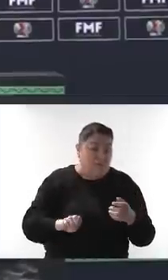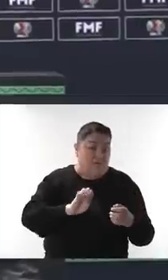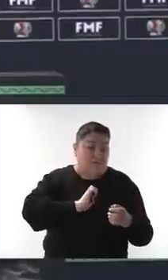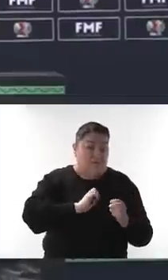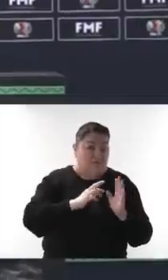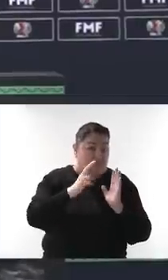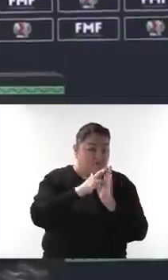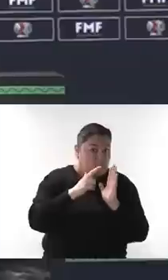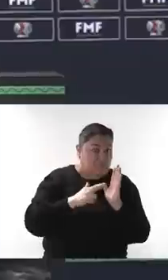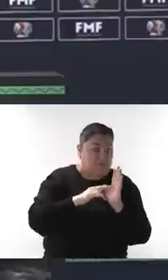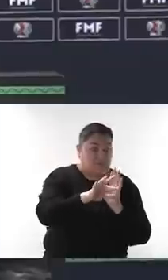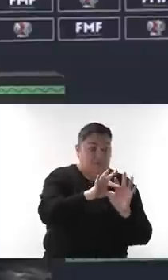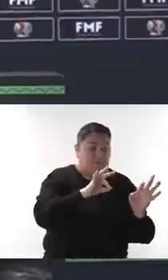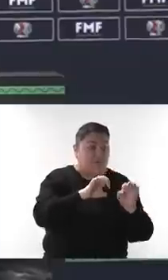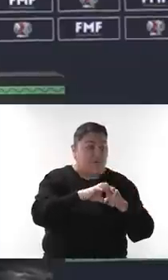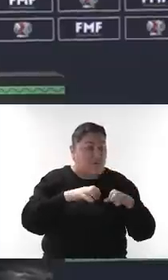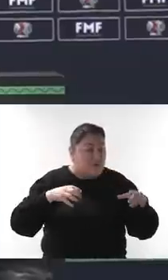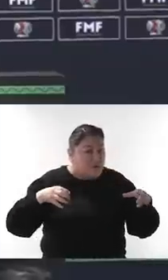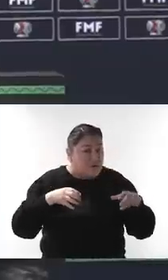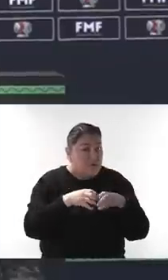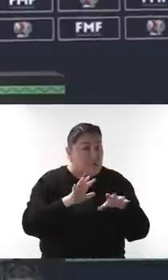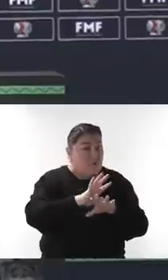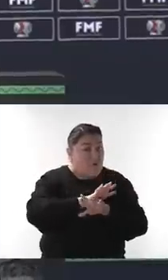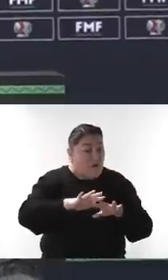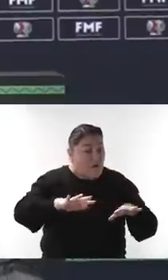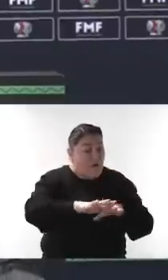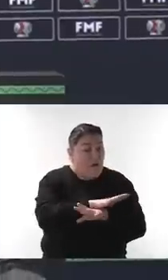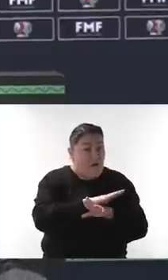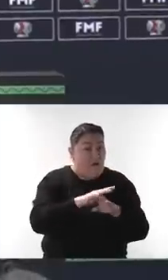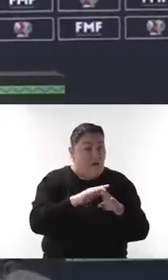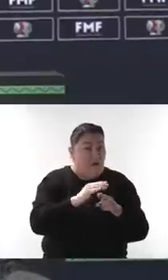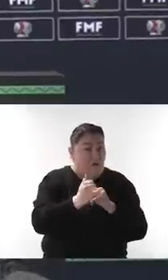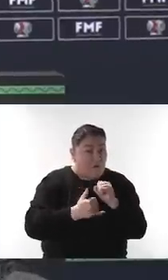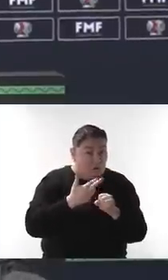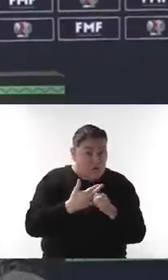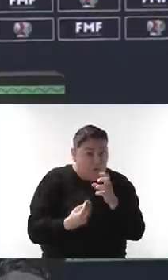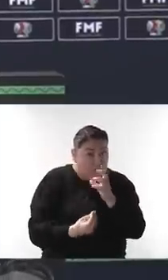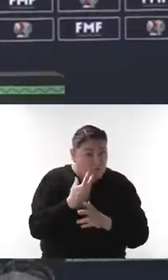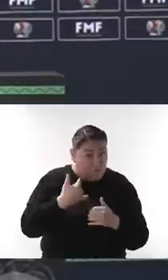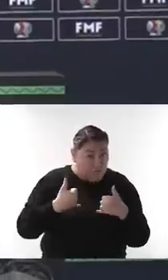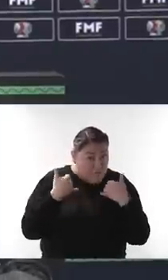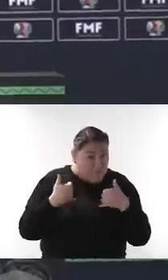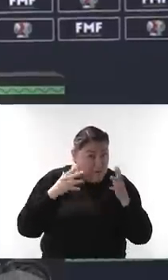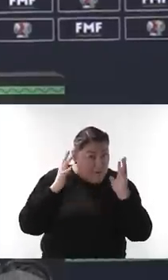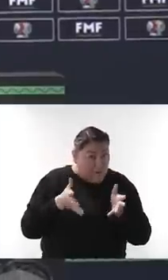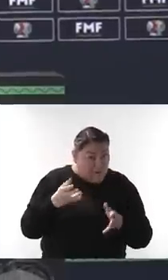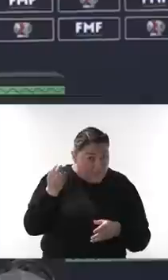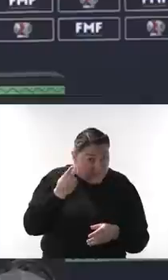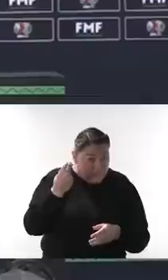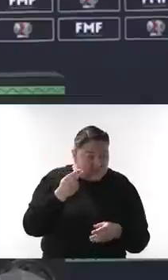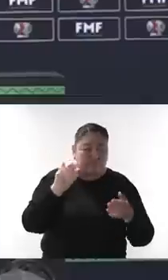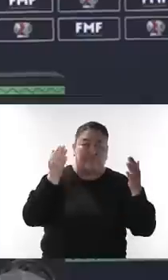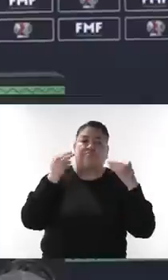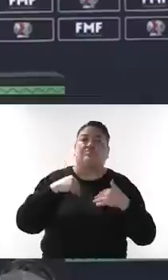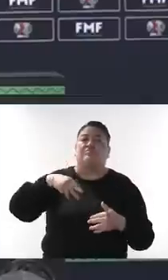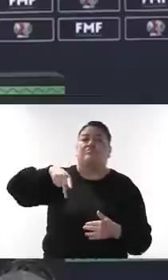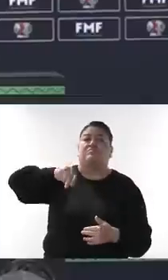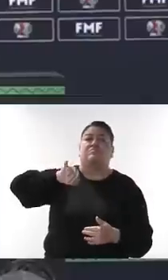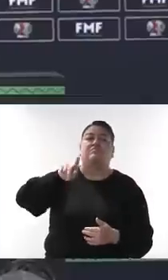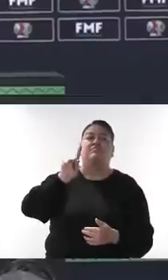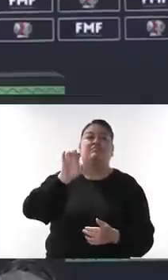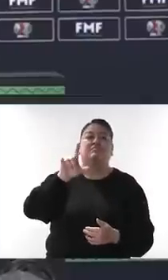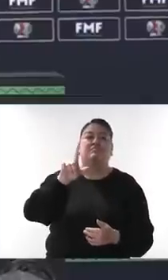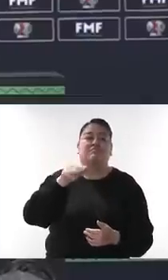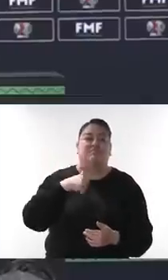que llevar ya a como dé lugar ese cambio generacional. Y también para Mikel, nada más aclarando